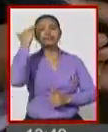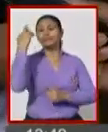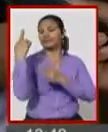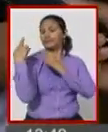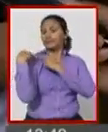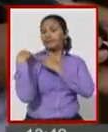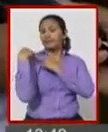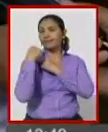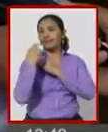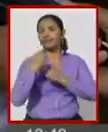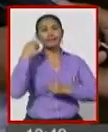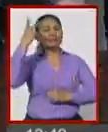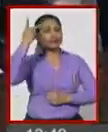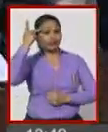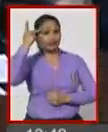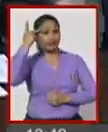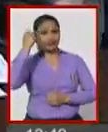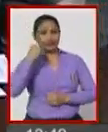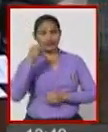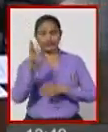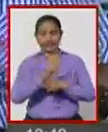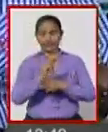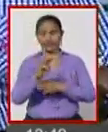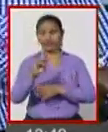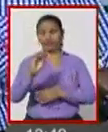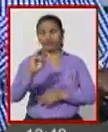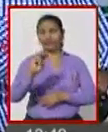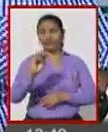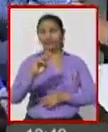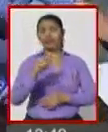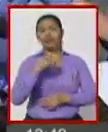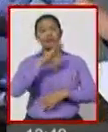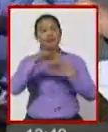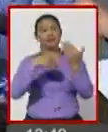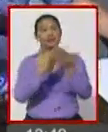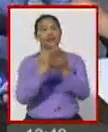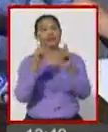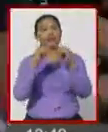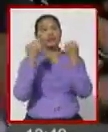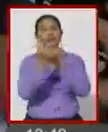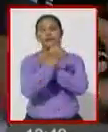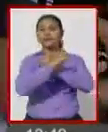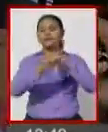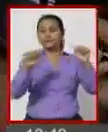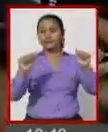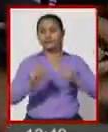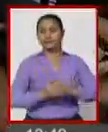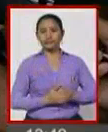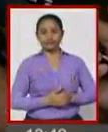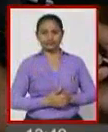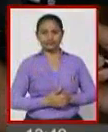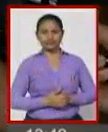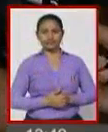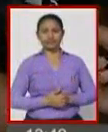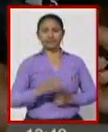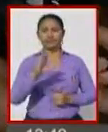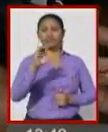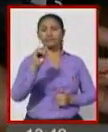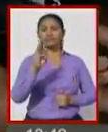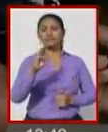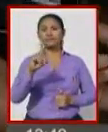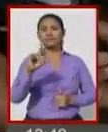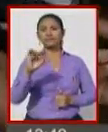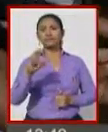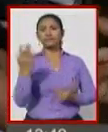el responsable político, como dice el ministro Romero, de todo el movimiento autonomista, de los cabildos donde fue